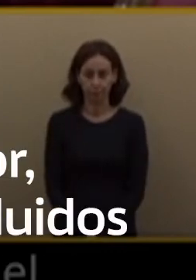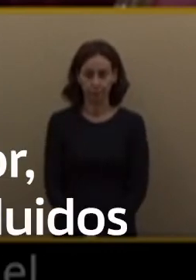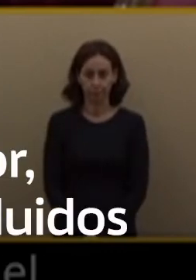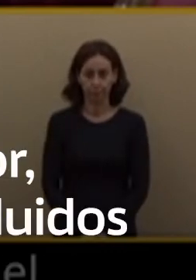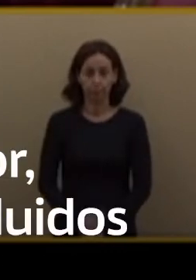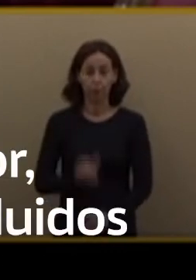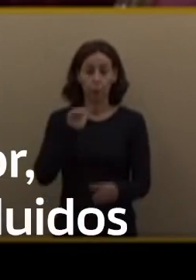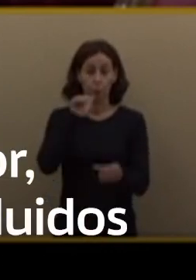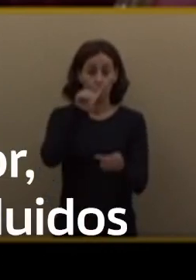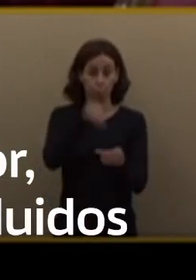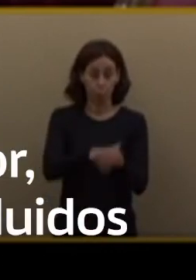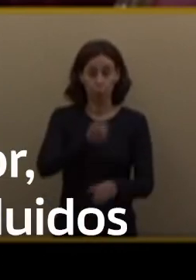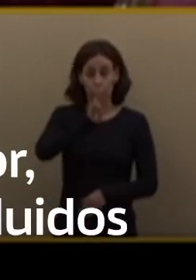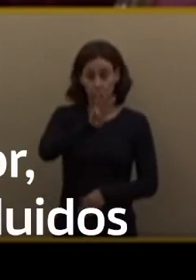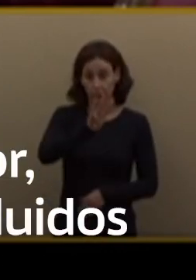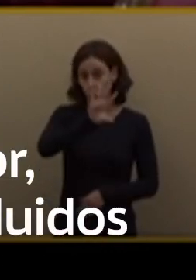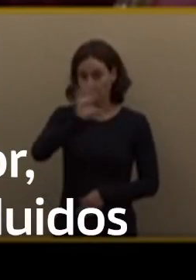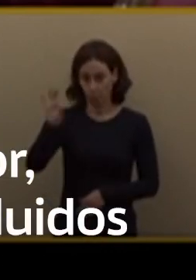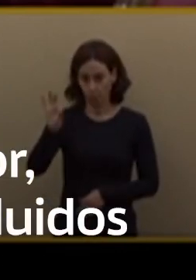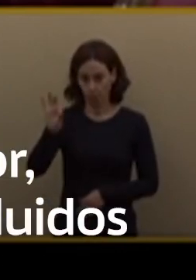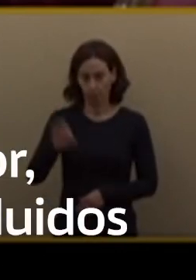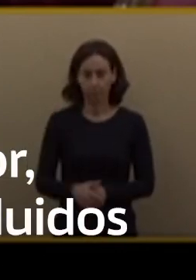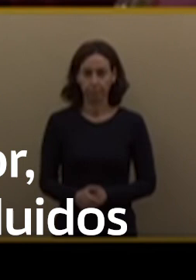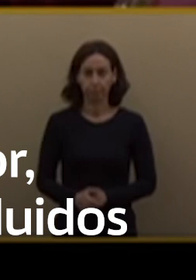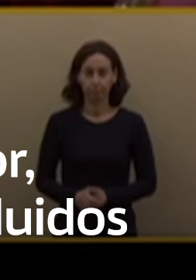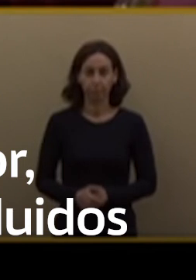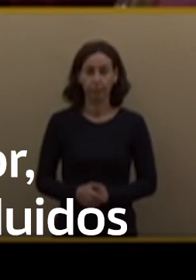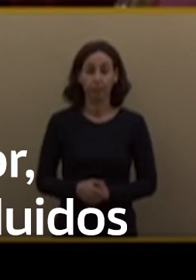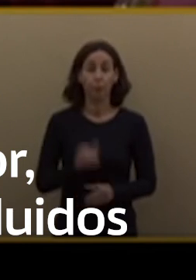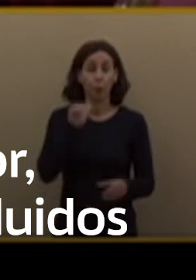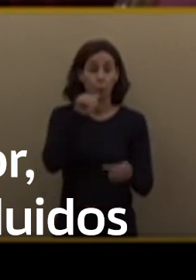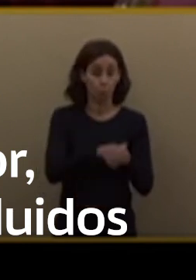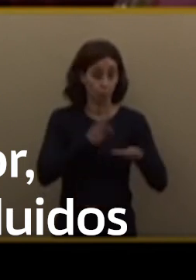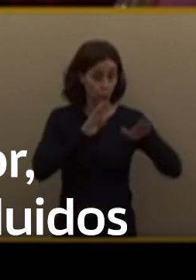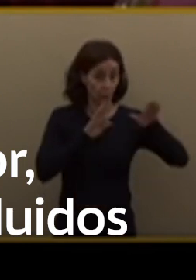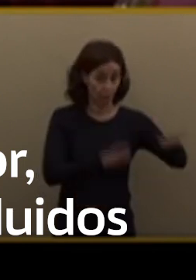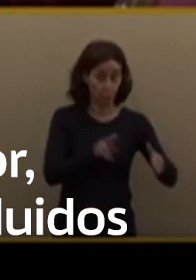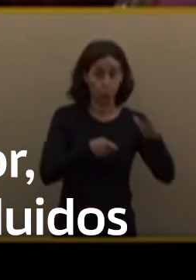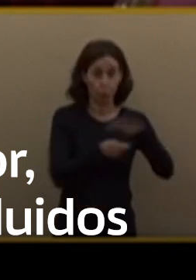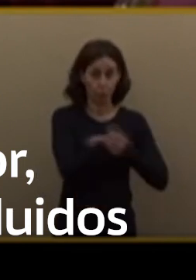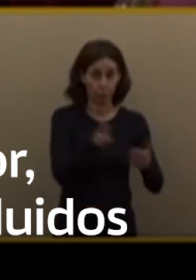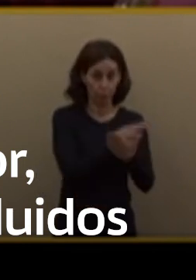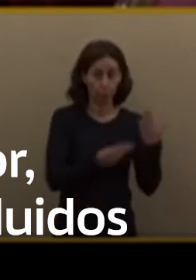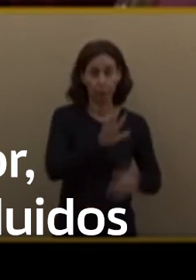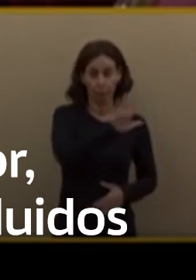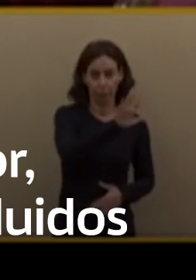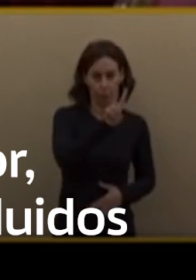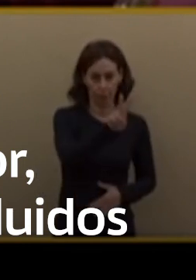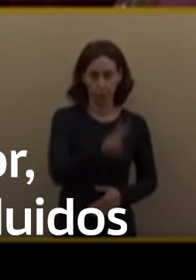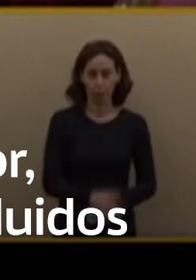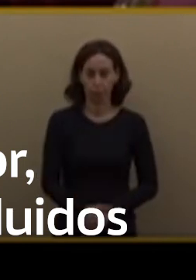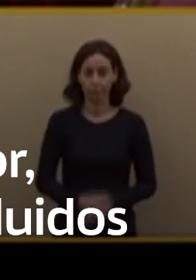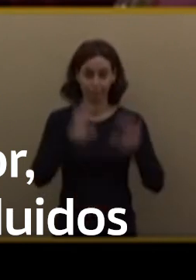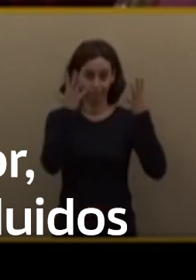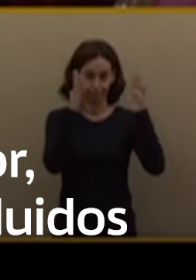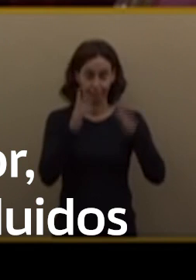emitidos, 350. Votos a favor de la moción de censura, 52. Votos en